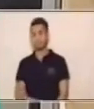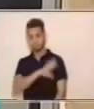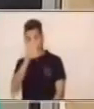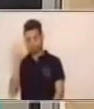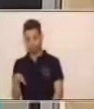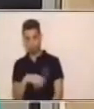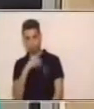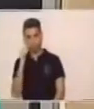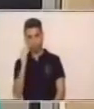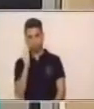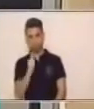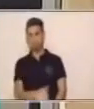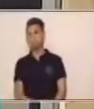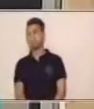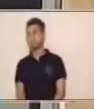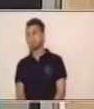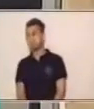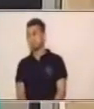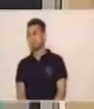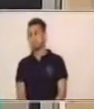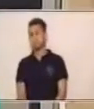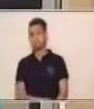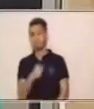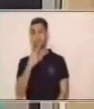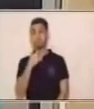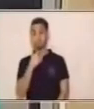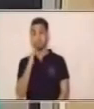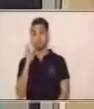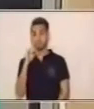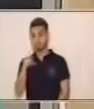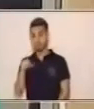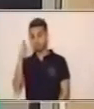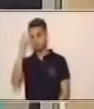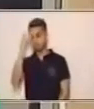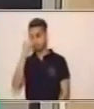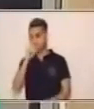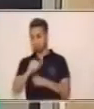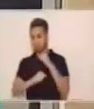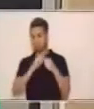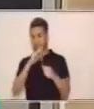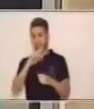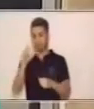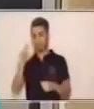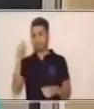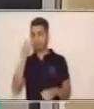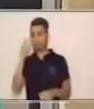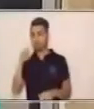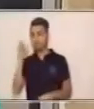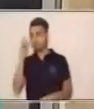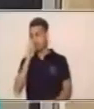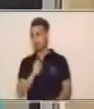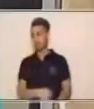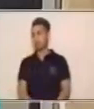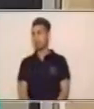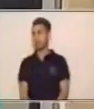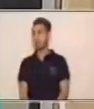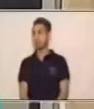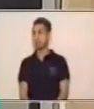mucho? ¿Sí? Muy bien, te gusta mucho. Ahora vamos nuevamente acá.